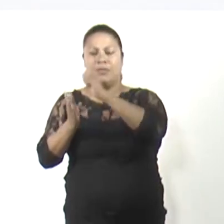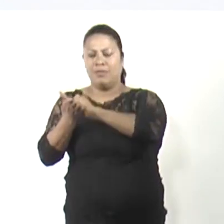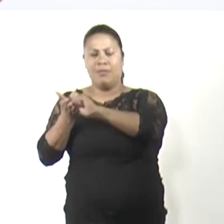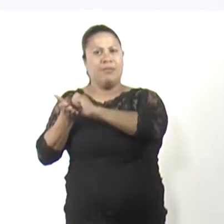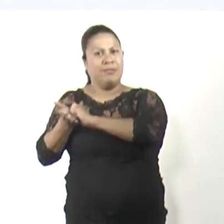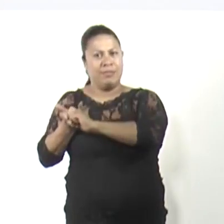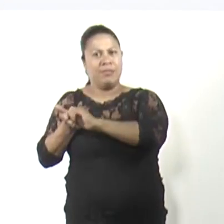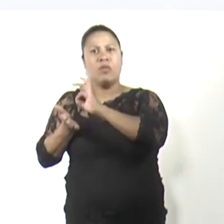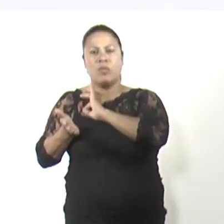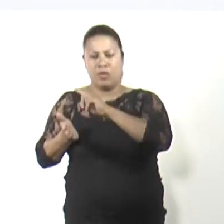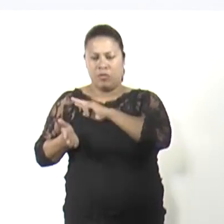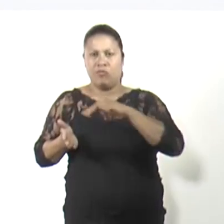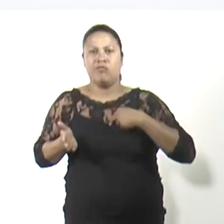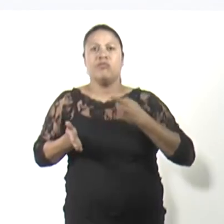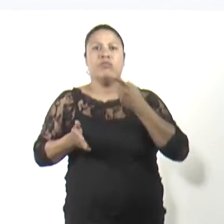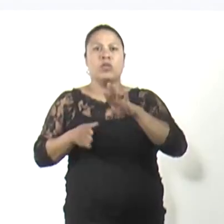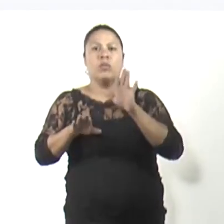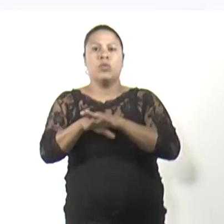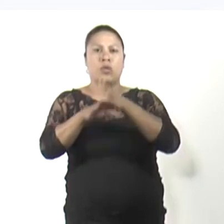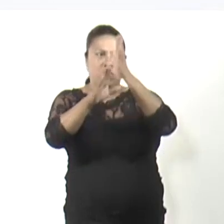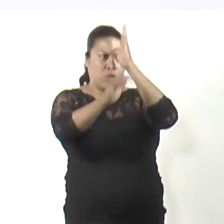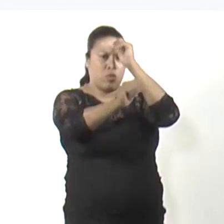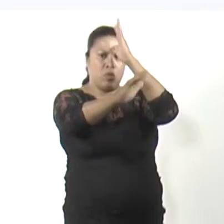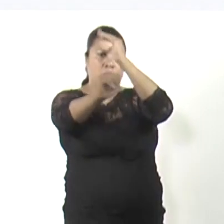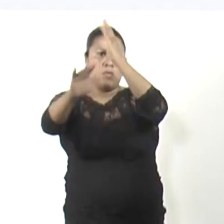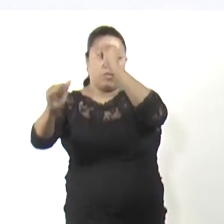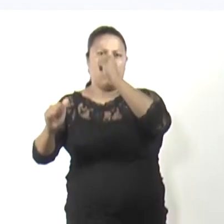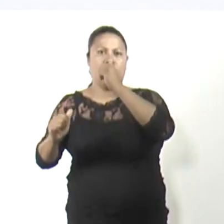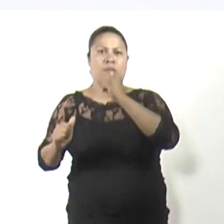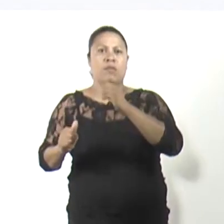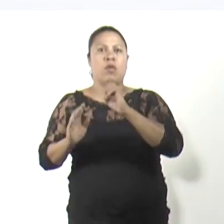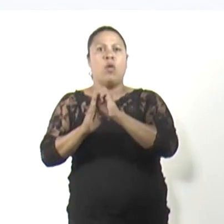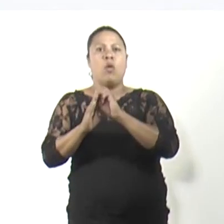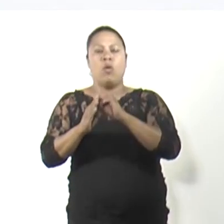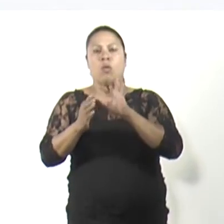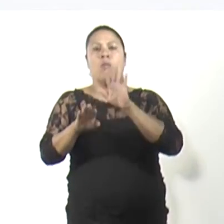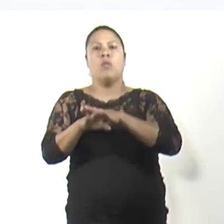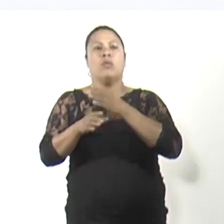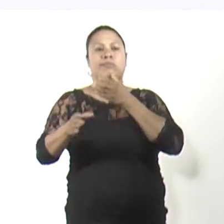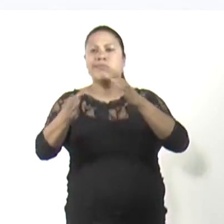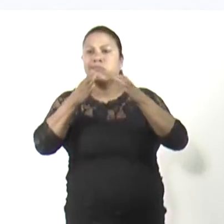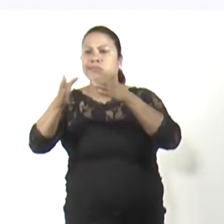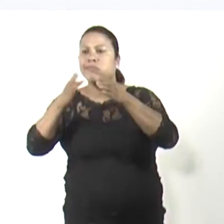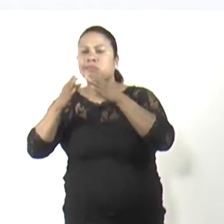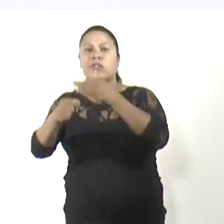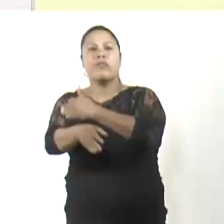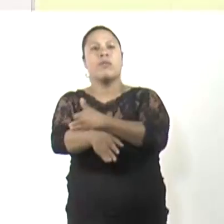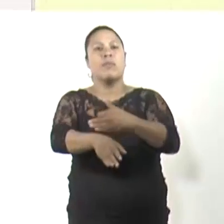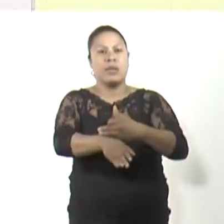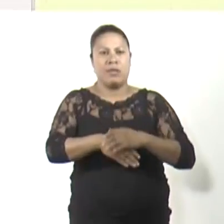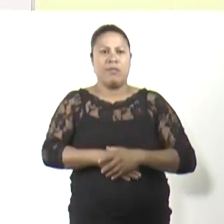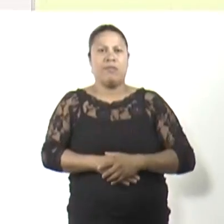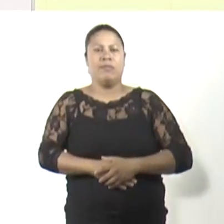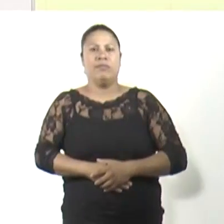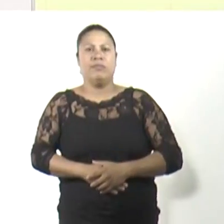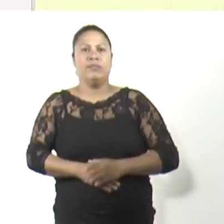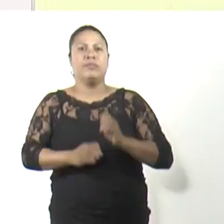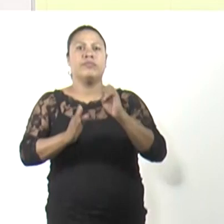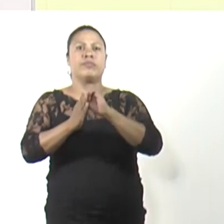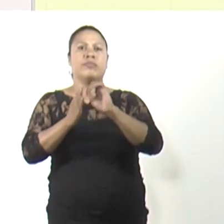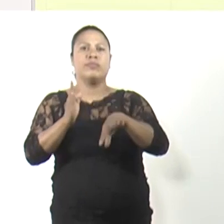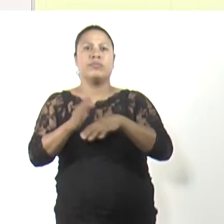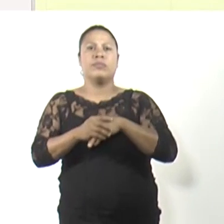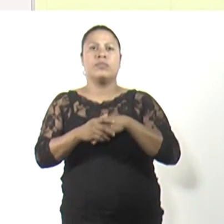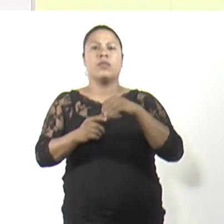se cumplen por acuerdo o por contrato social. Por ejemplo, jóvenes, en